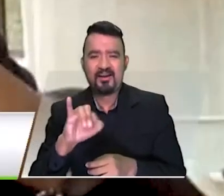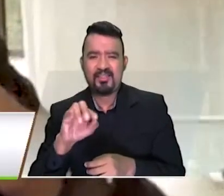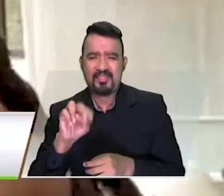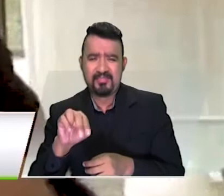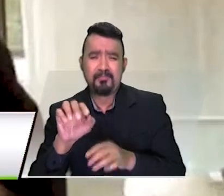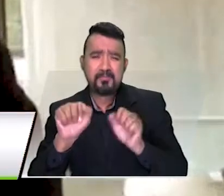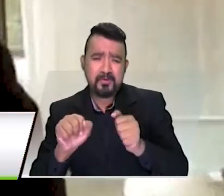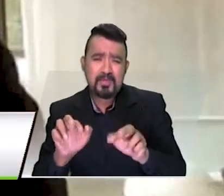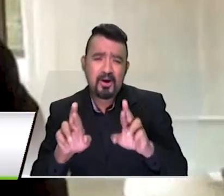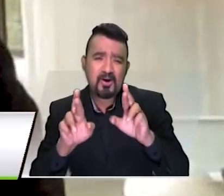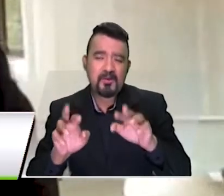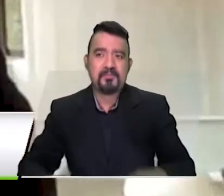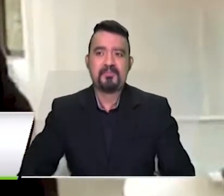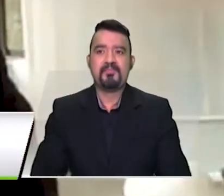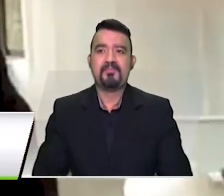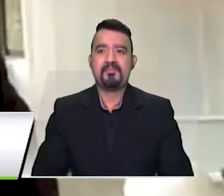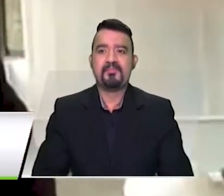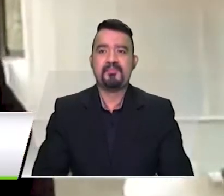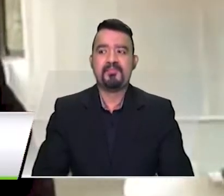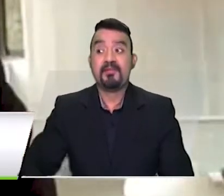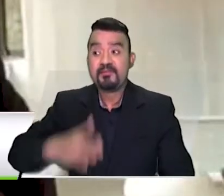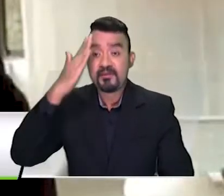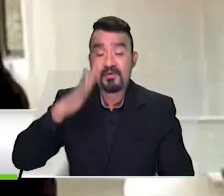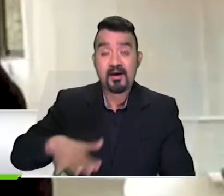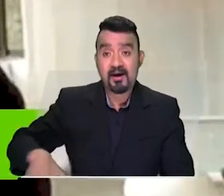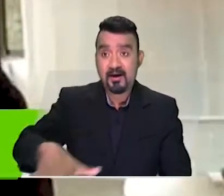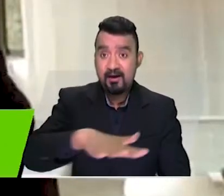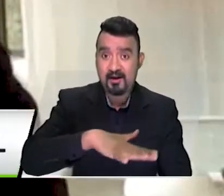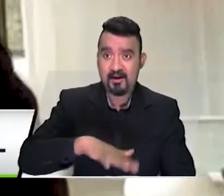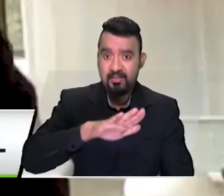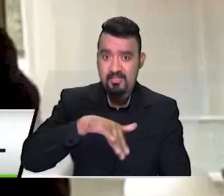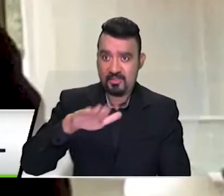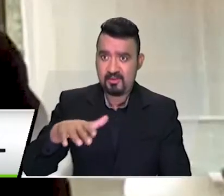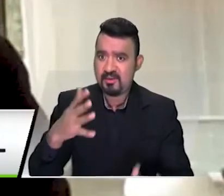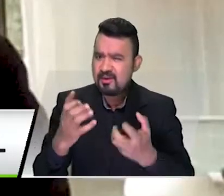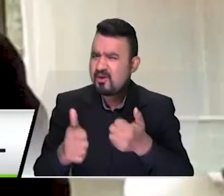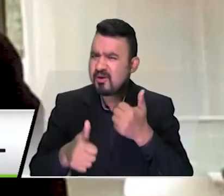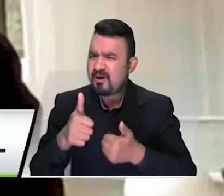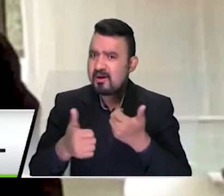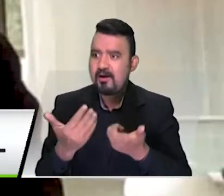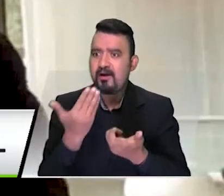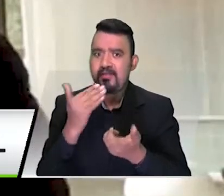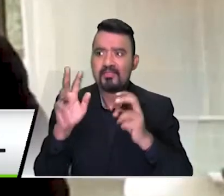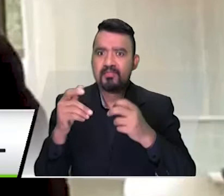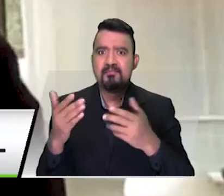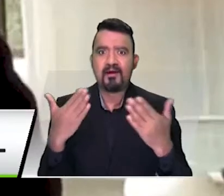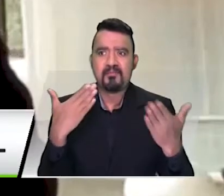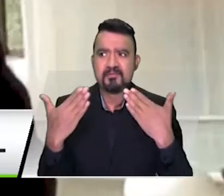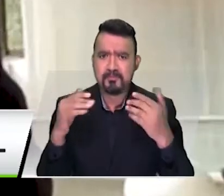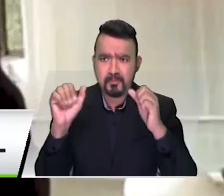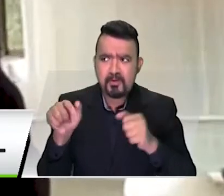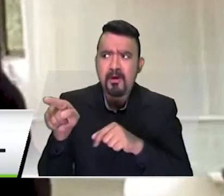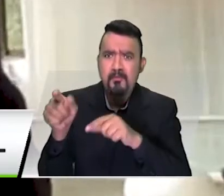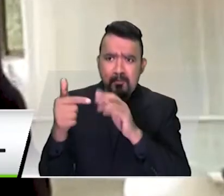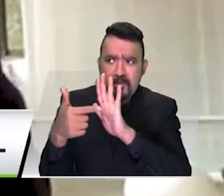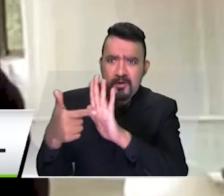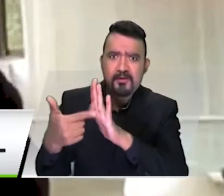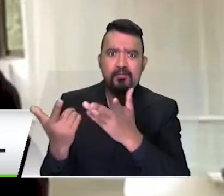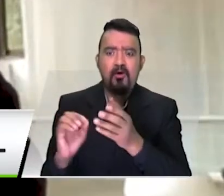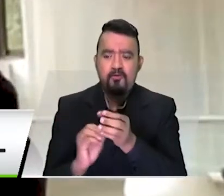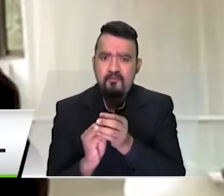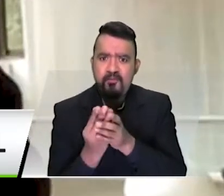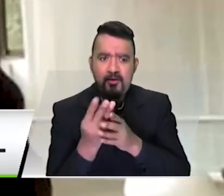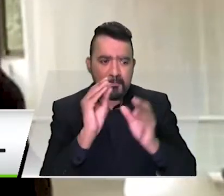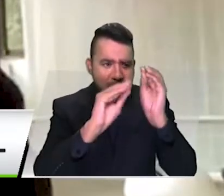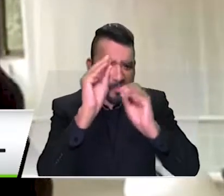que tiene evidentemente de naturaleza que tiene una oferta espectacular a parte de la cultura campesina la cultura silletera todo el turismo comunitario